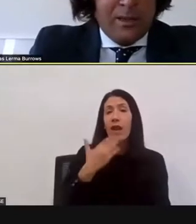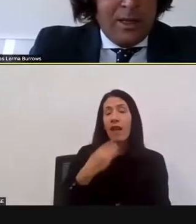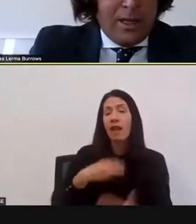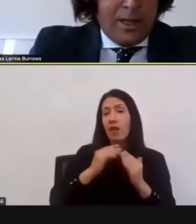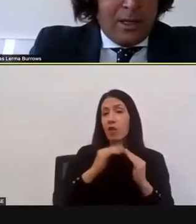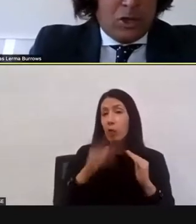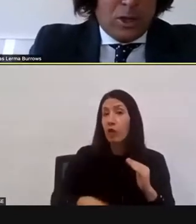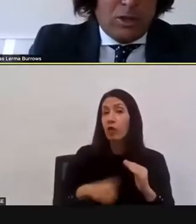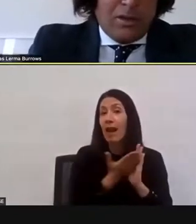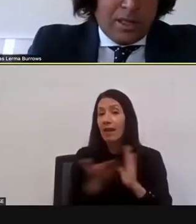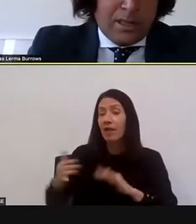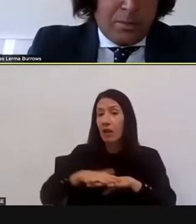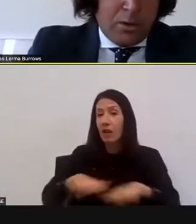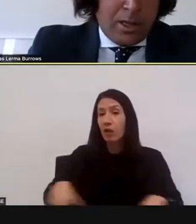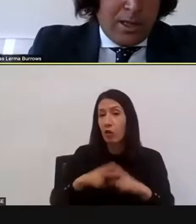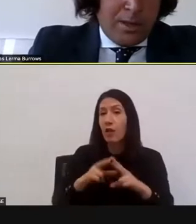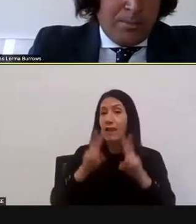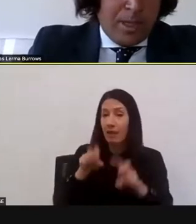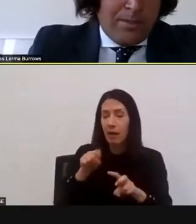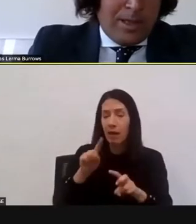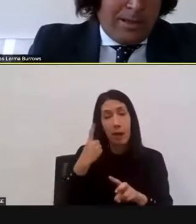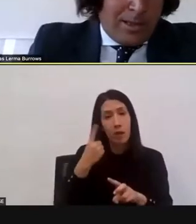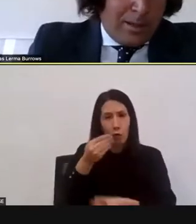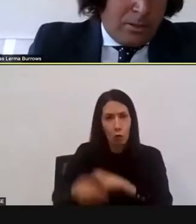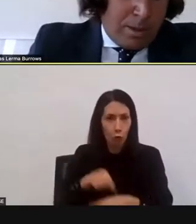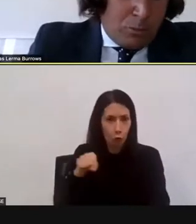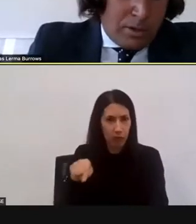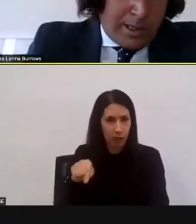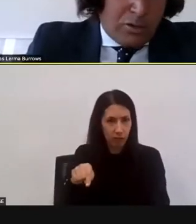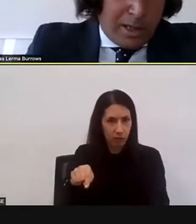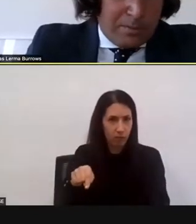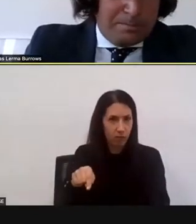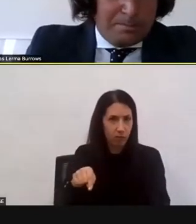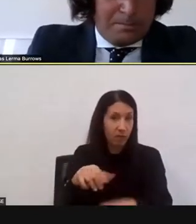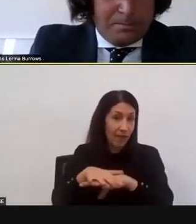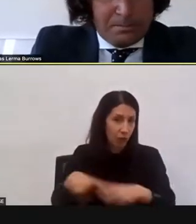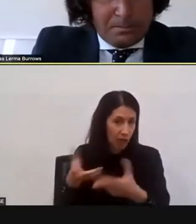precisamente los que más utilizan este tipo de red social.